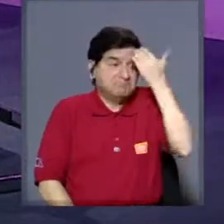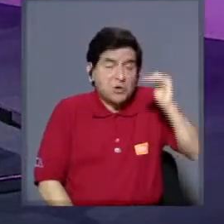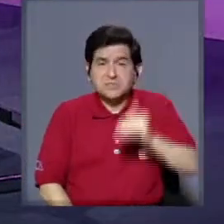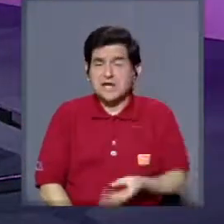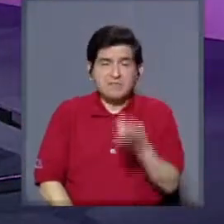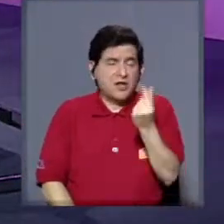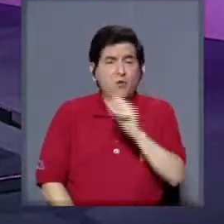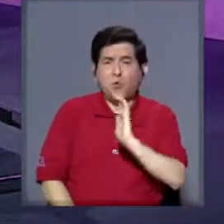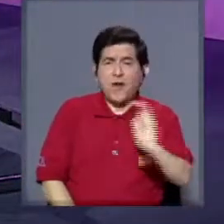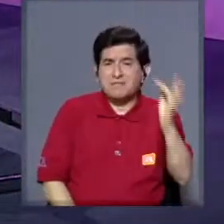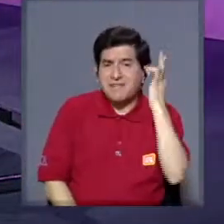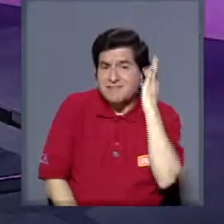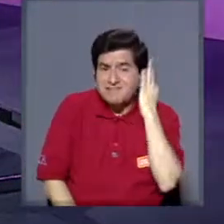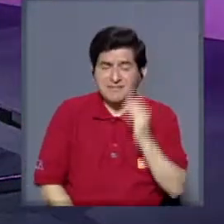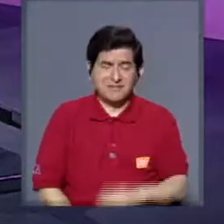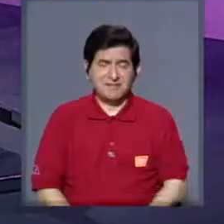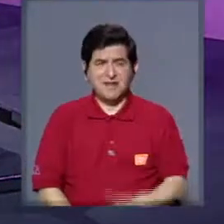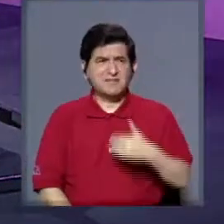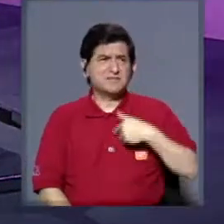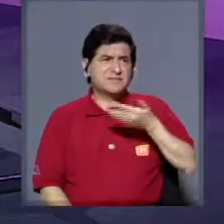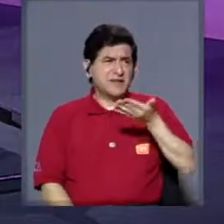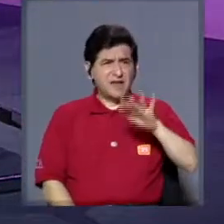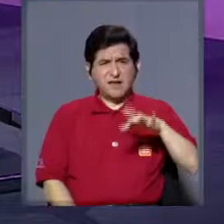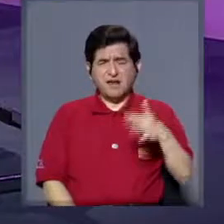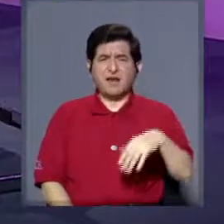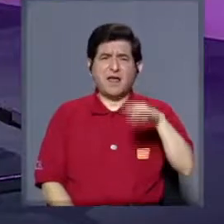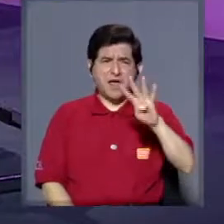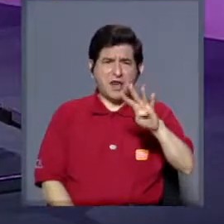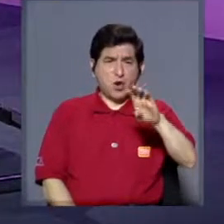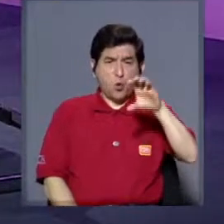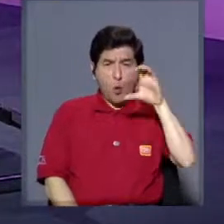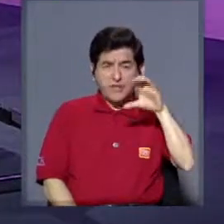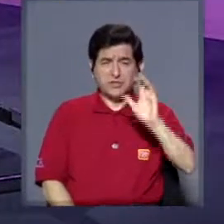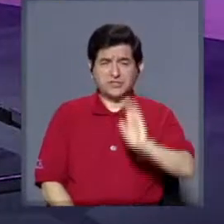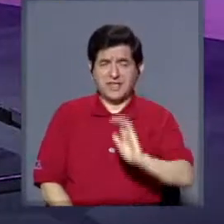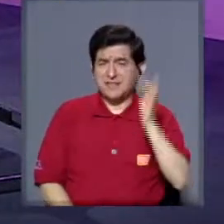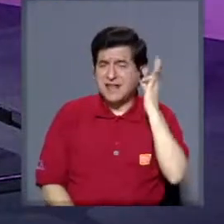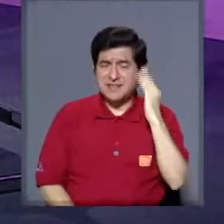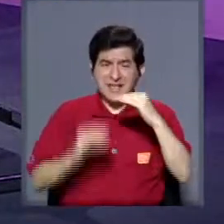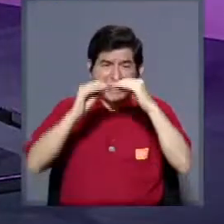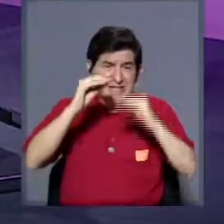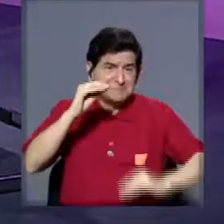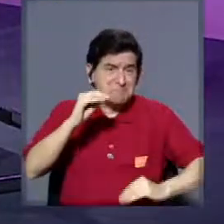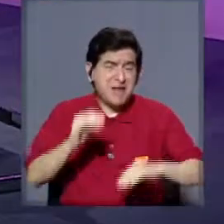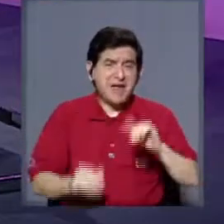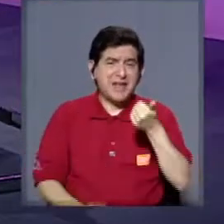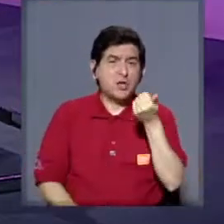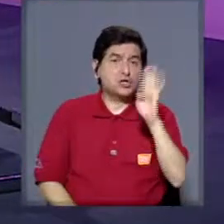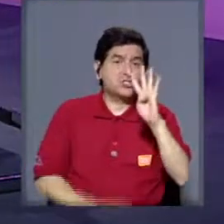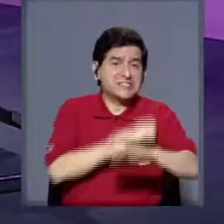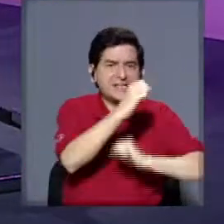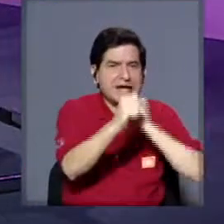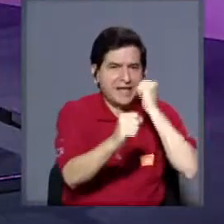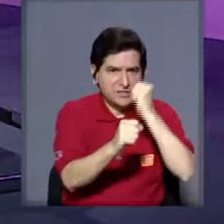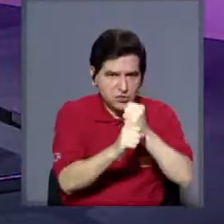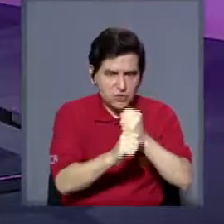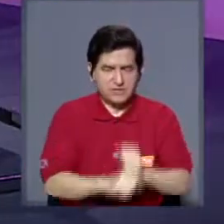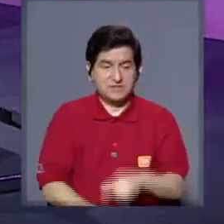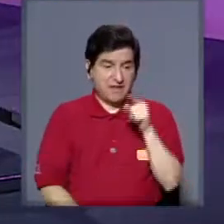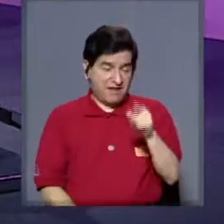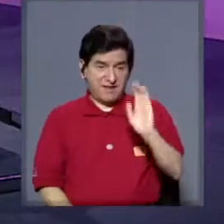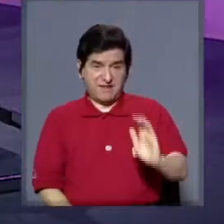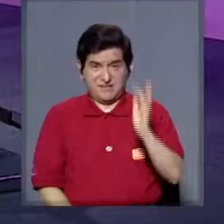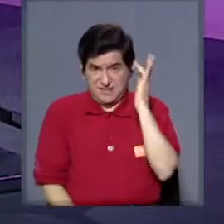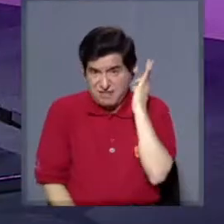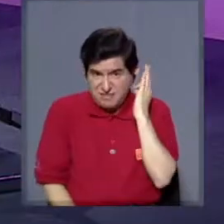cuántas niñas tenemos aproximadamente unas 400 niñas menores de 14 años esas niñas